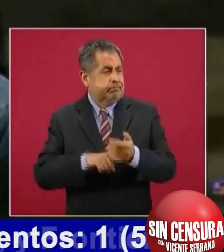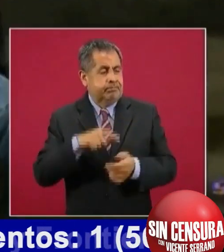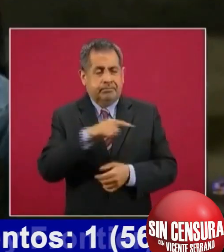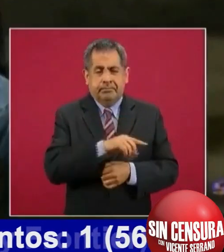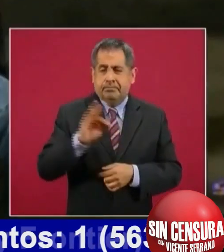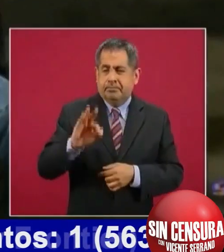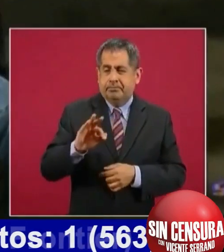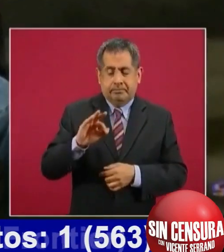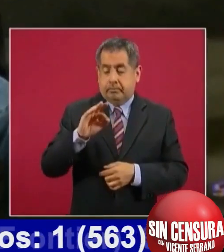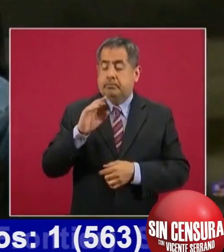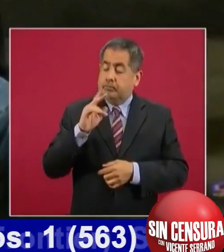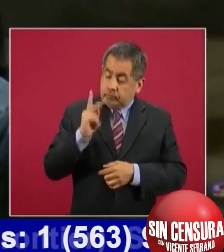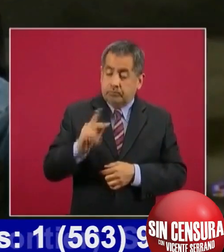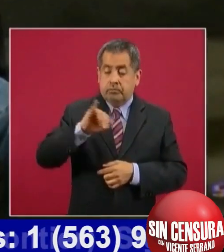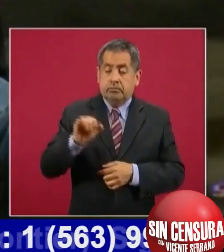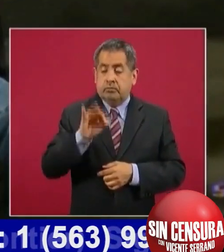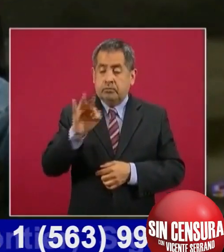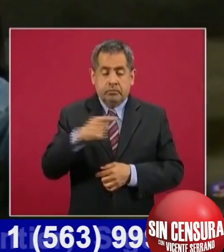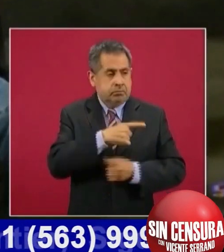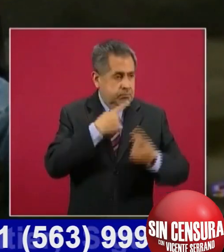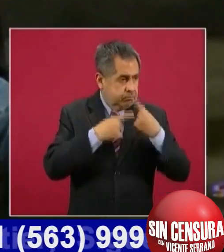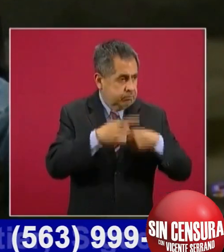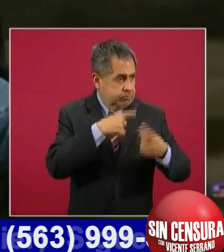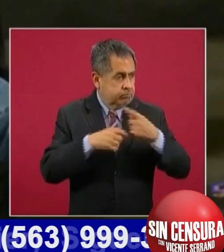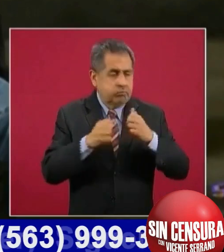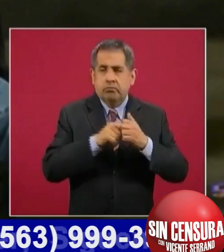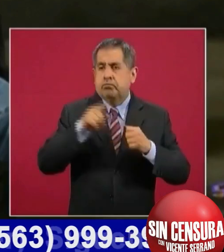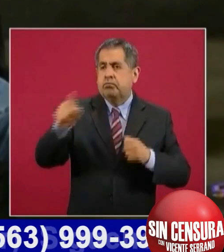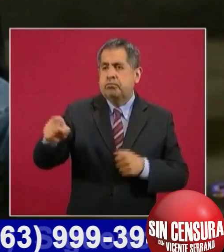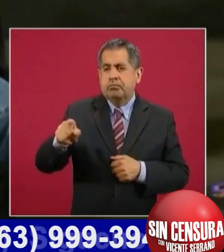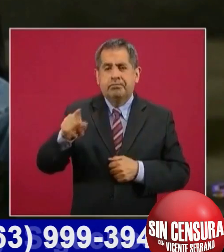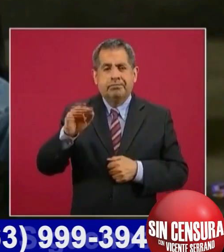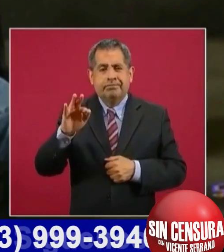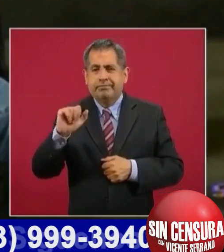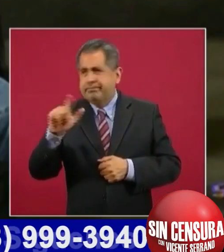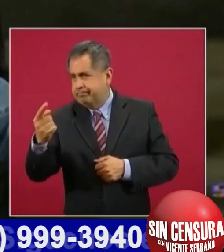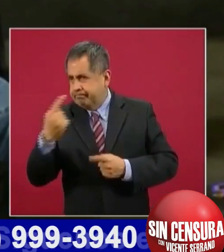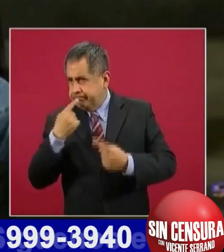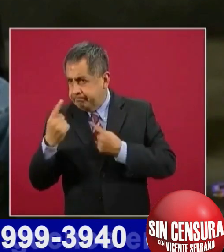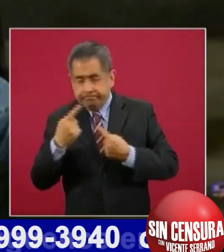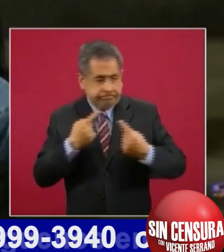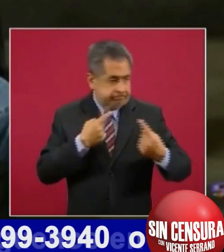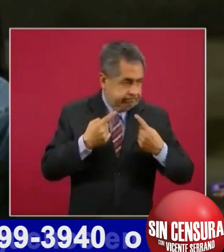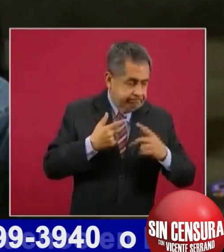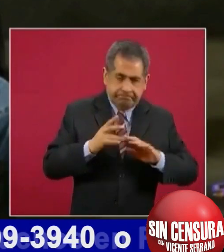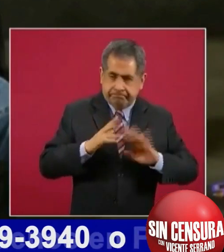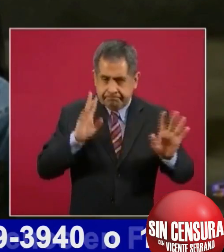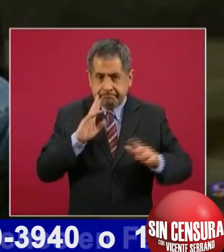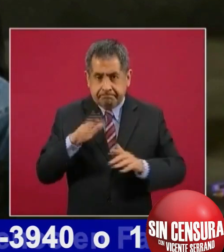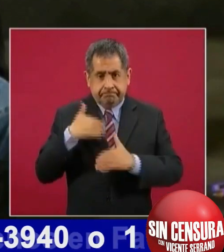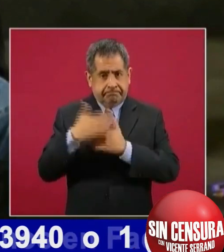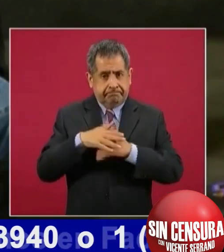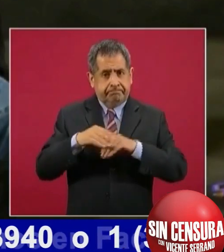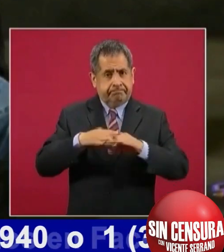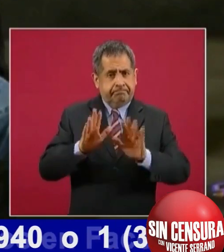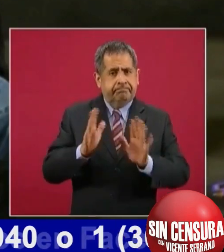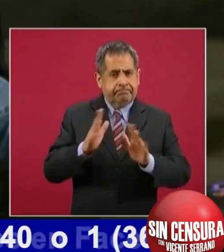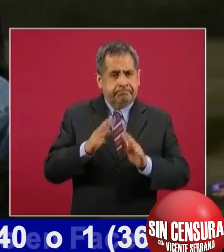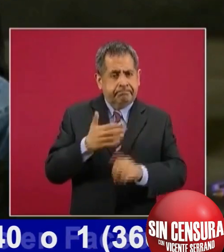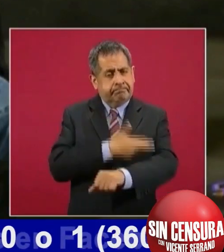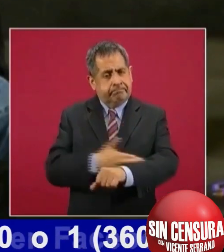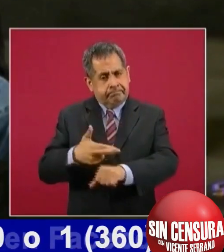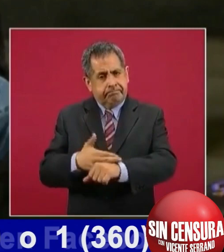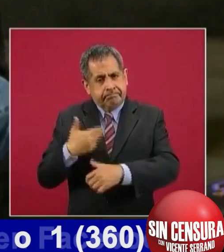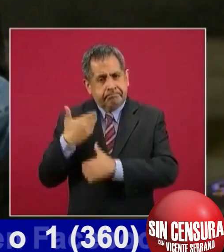habría cabildeado justamente con el fiscal Gertz Manero. No sé si en esa reunión ya le habría dado algún tipo de avance o si